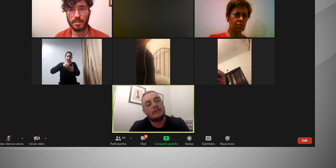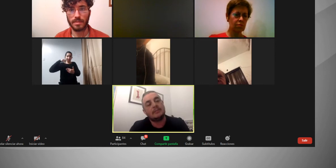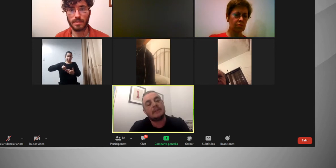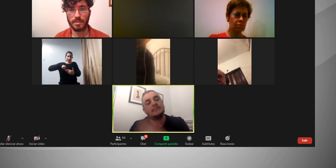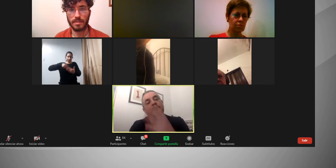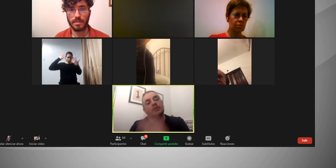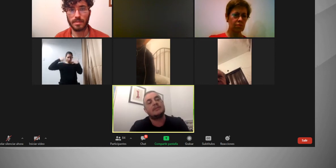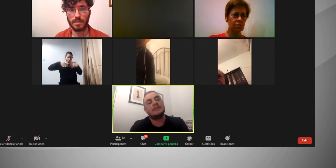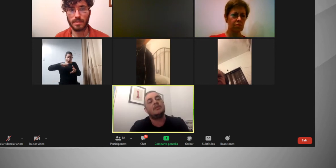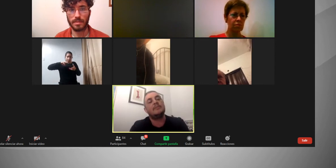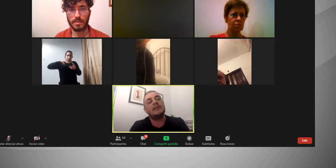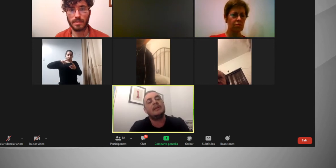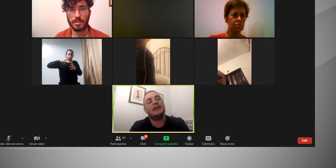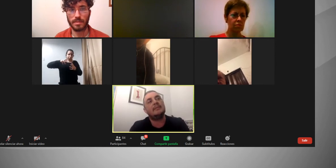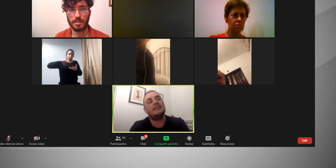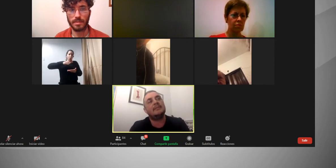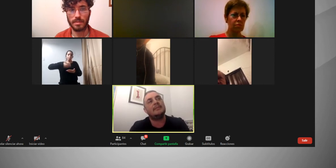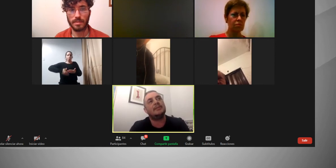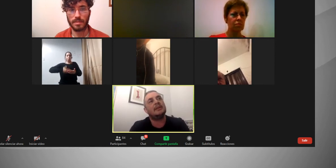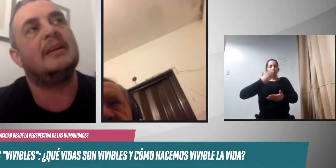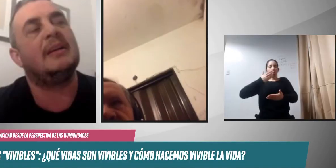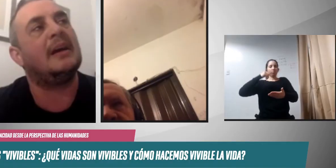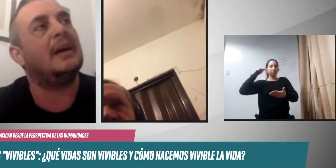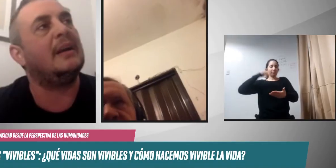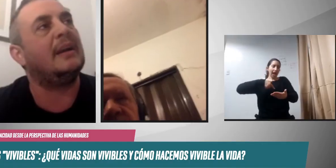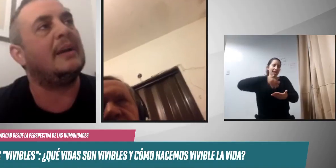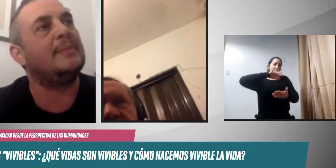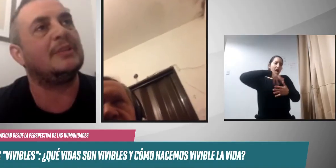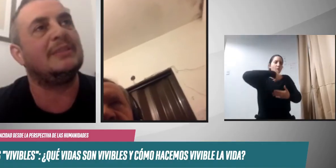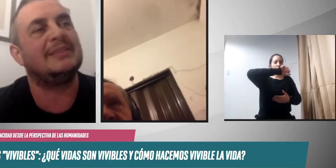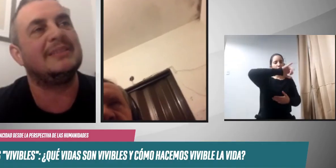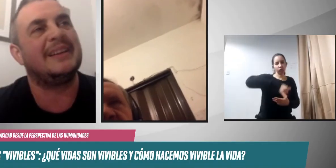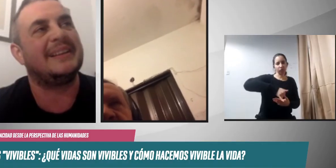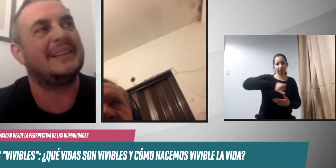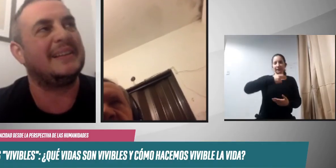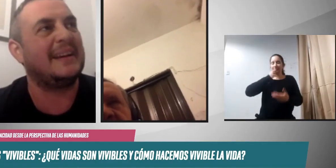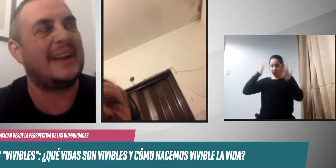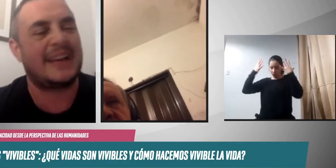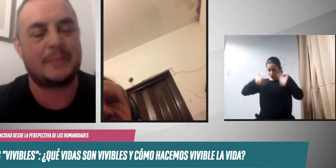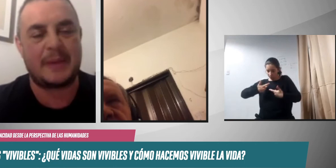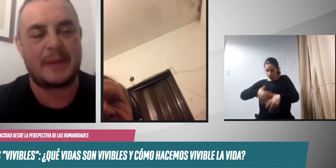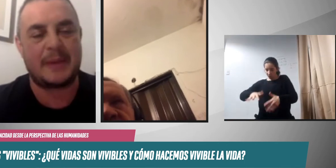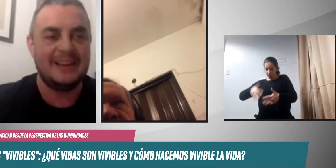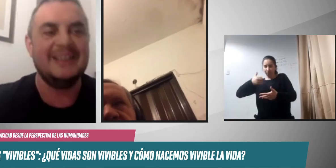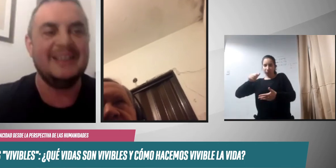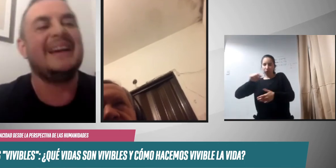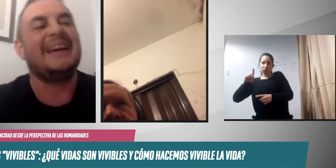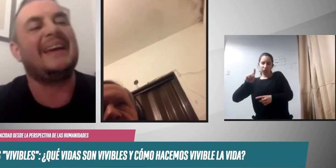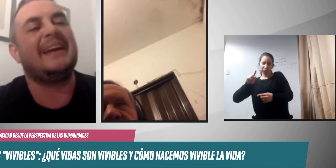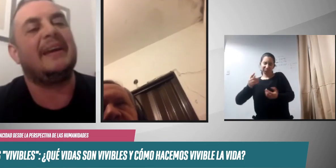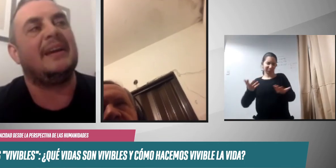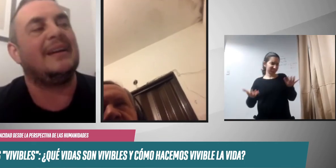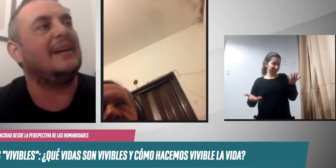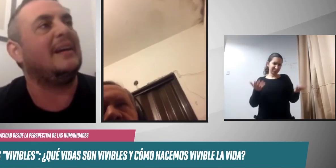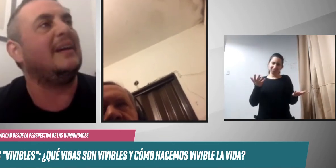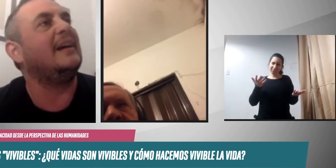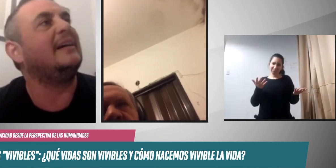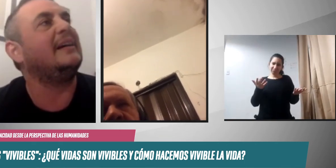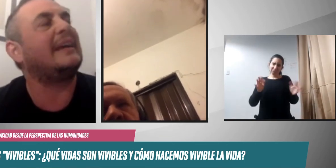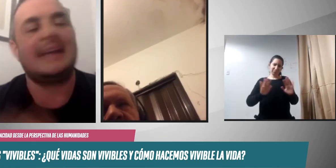malformación, bueno, es lo que se denomina, ¿no?, la hipótesis expresiva,